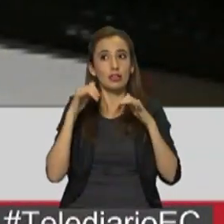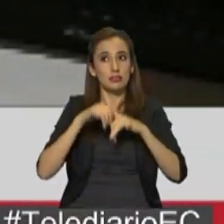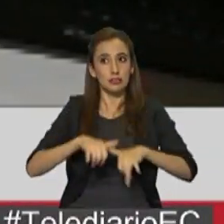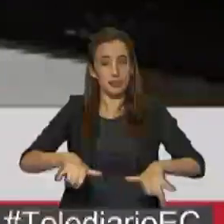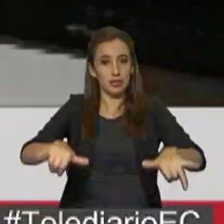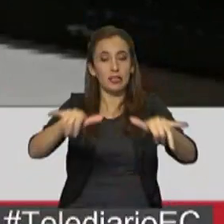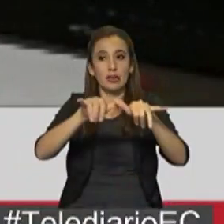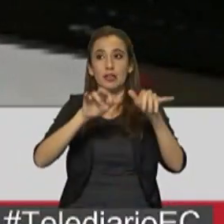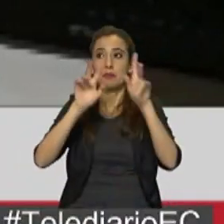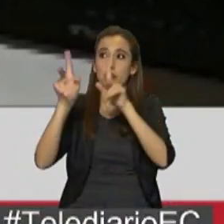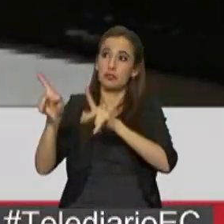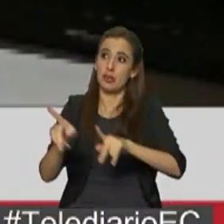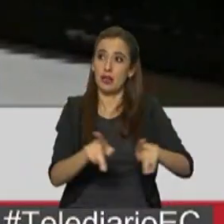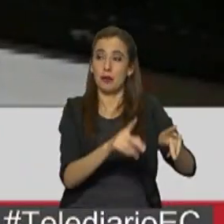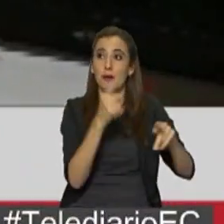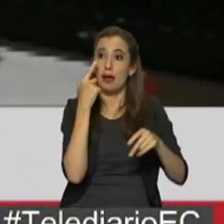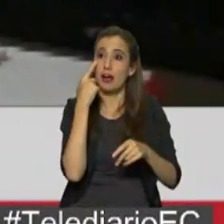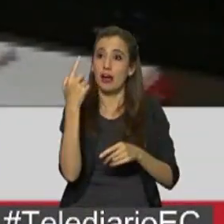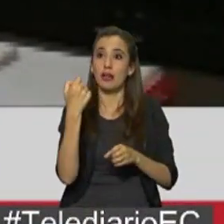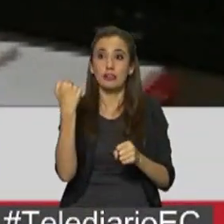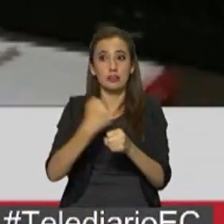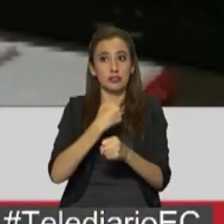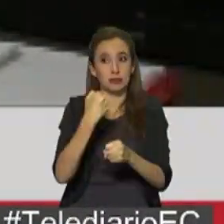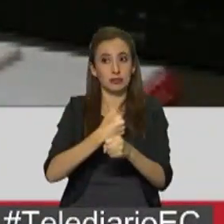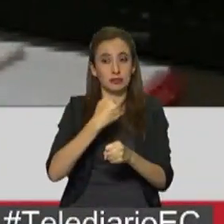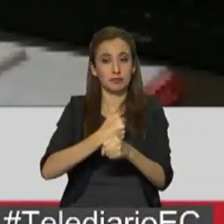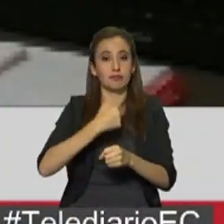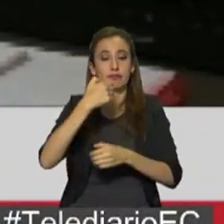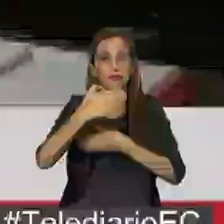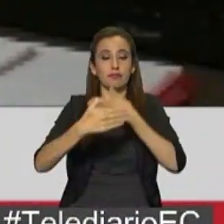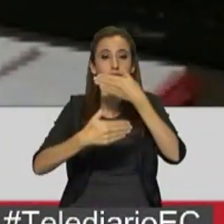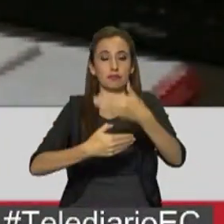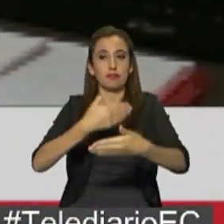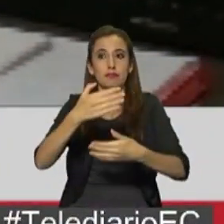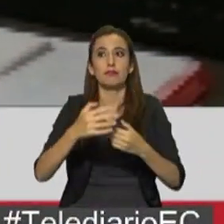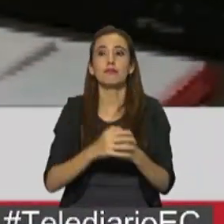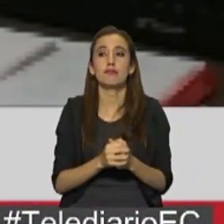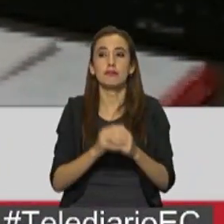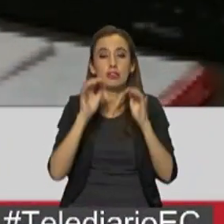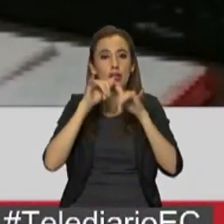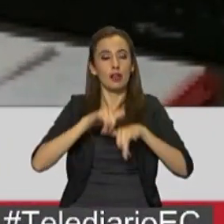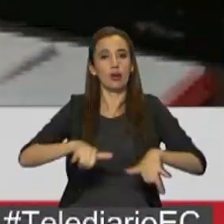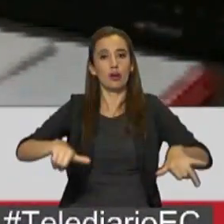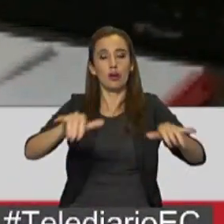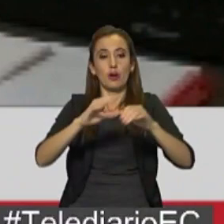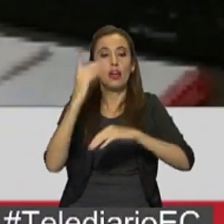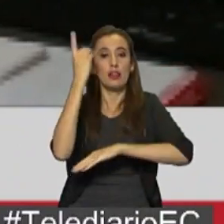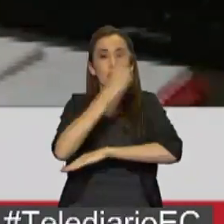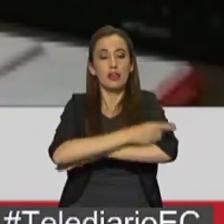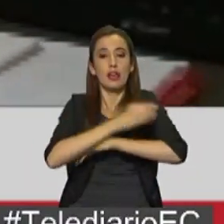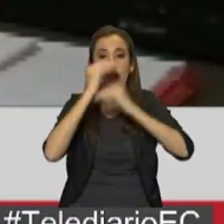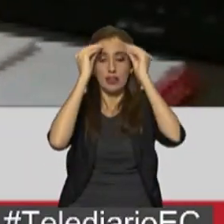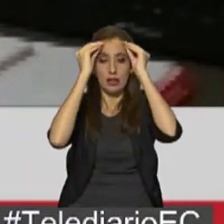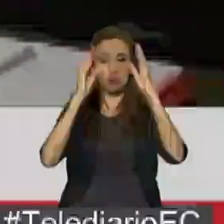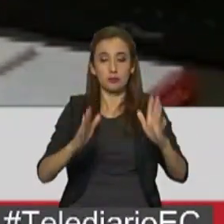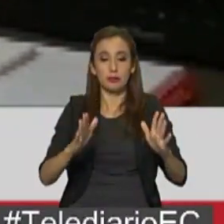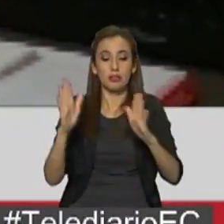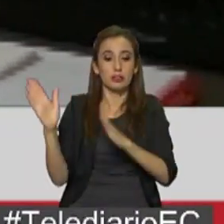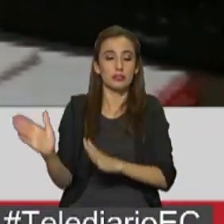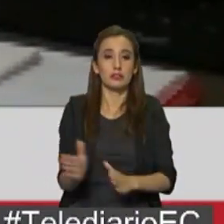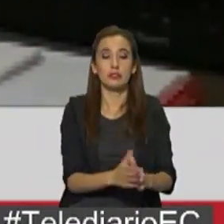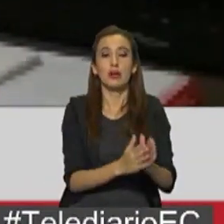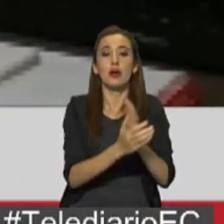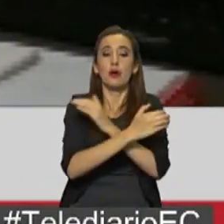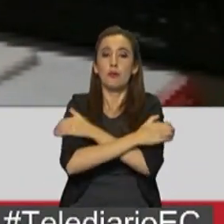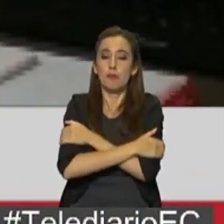seguimos siempre pensando en lo mejor de nuestros estudiantes en este día del maestro quiero desearles a todos mis colegas el mejor de los